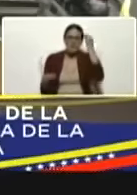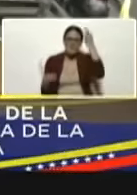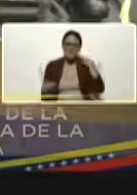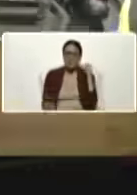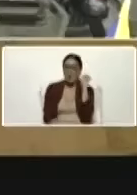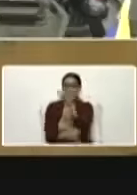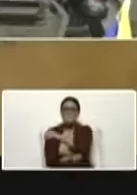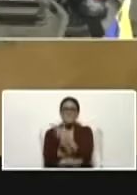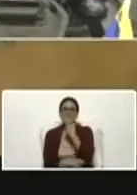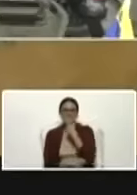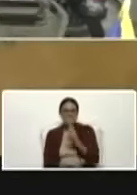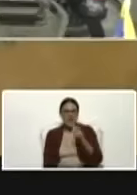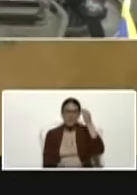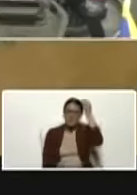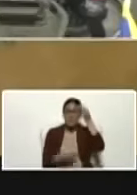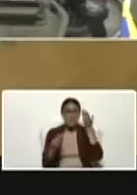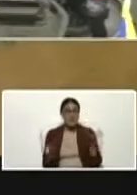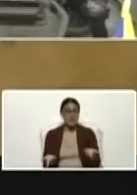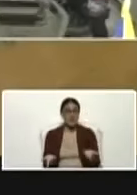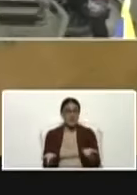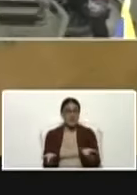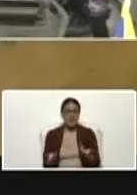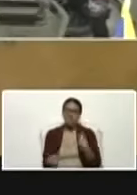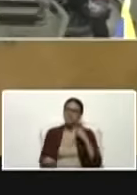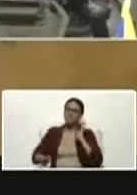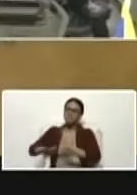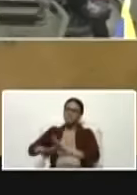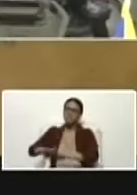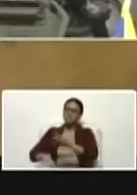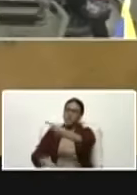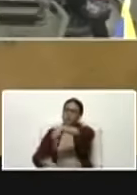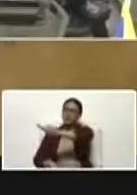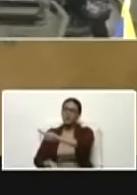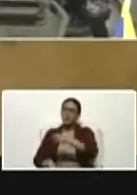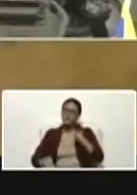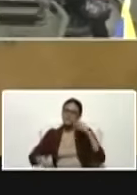dominante. Y le puso un ultimátum al pueblo de Dios.